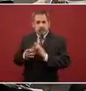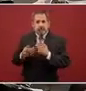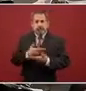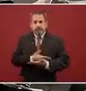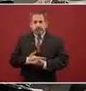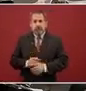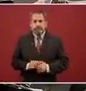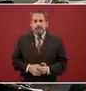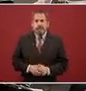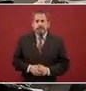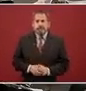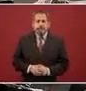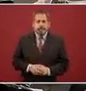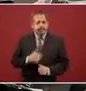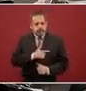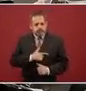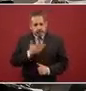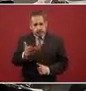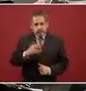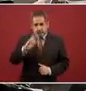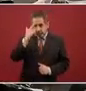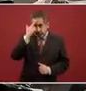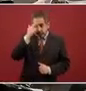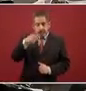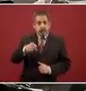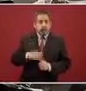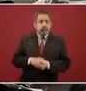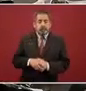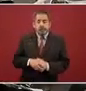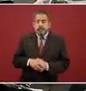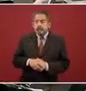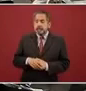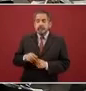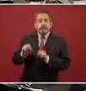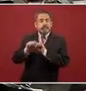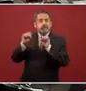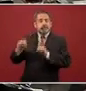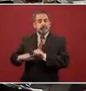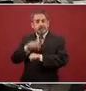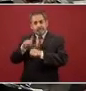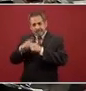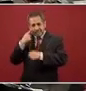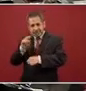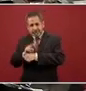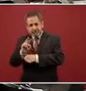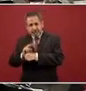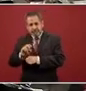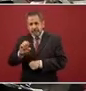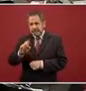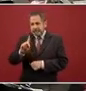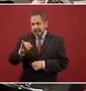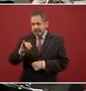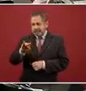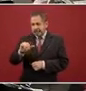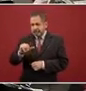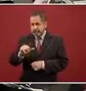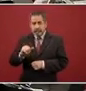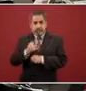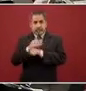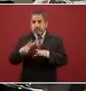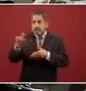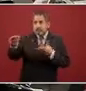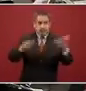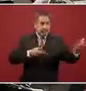gusto. Recordando que el Sistema Nacional de Vigilancia Epidemiológica, para poder lógicamente concentrar toda la información que en su momento